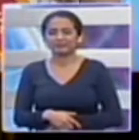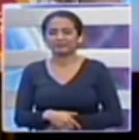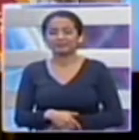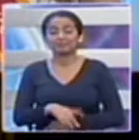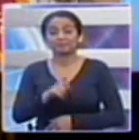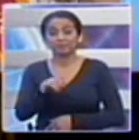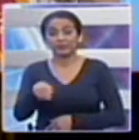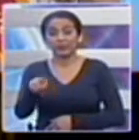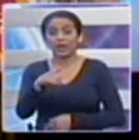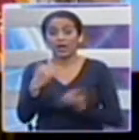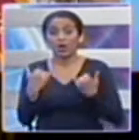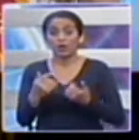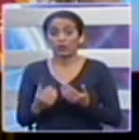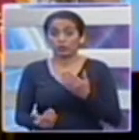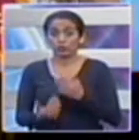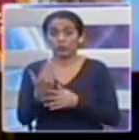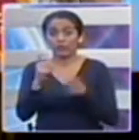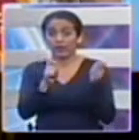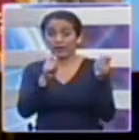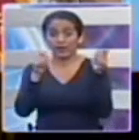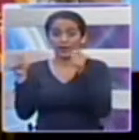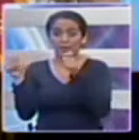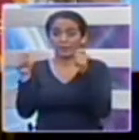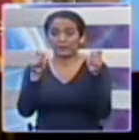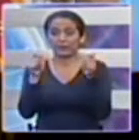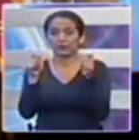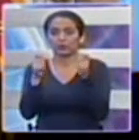de su campaña para llegar a la